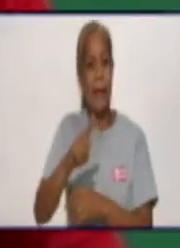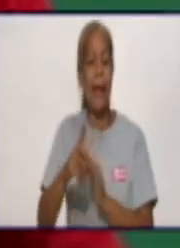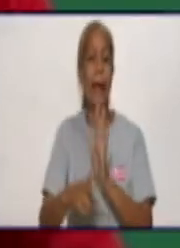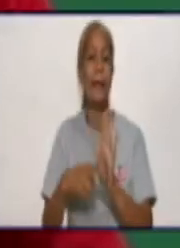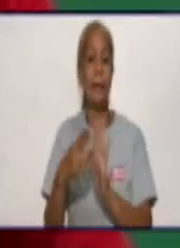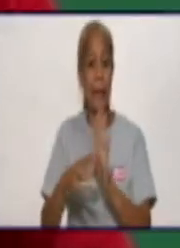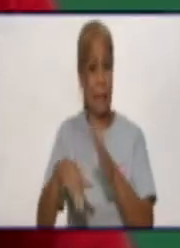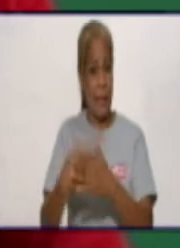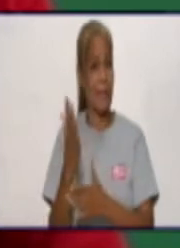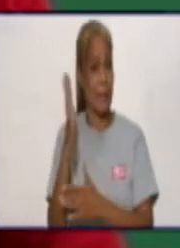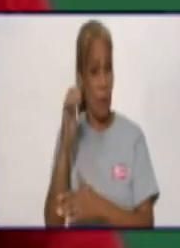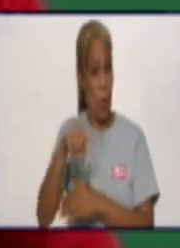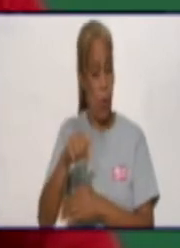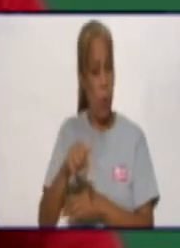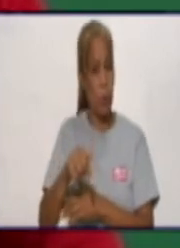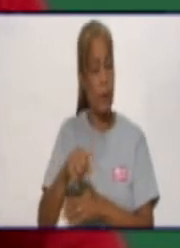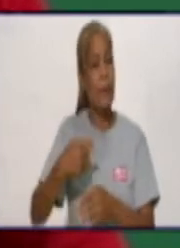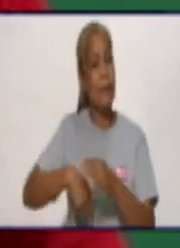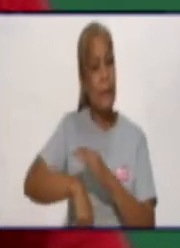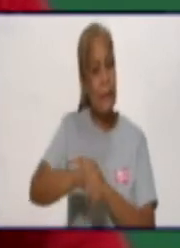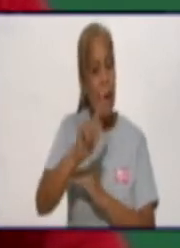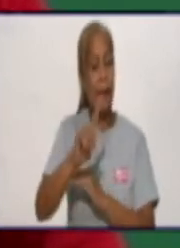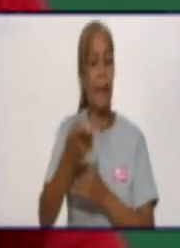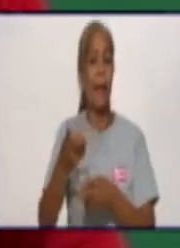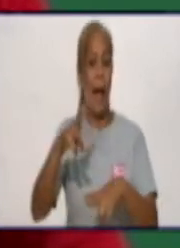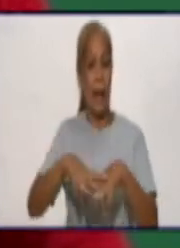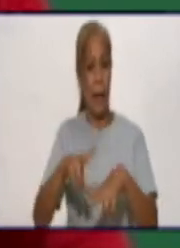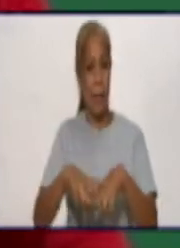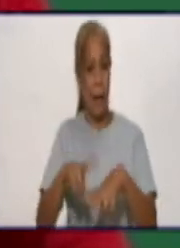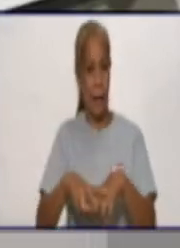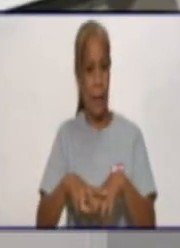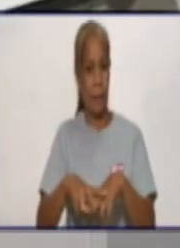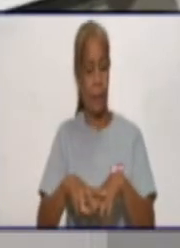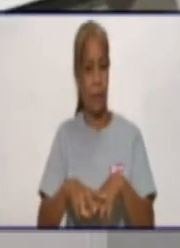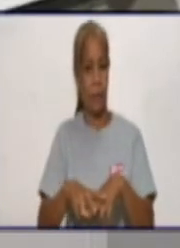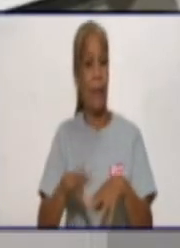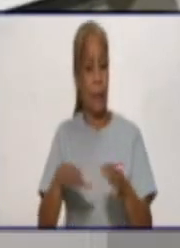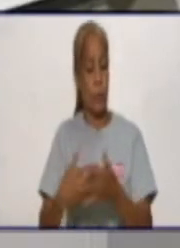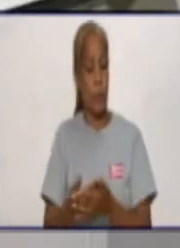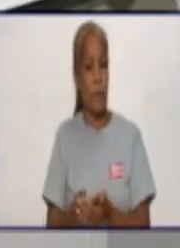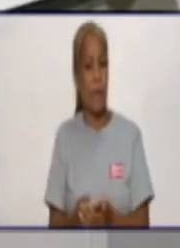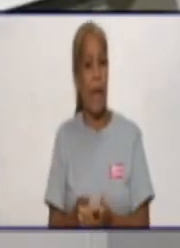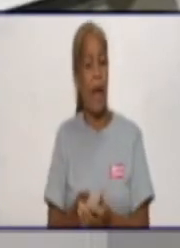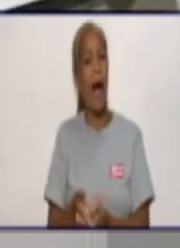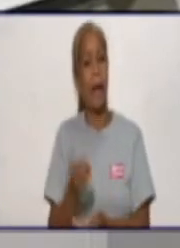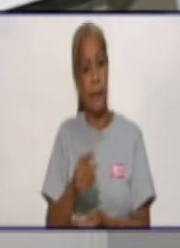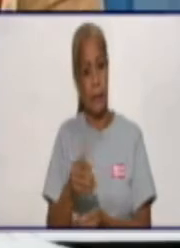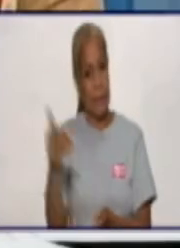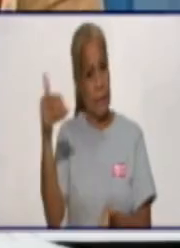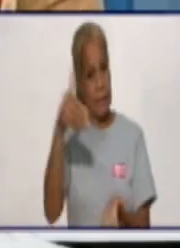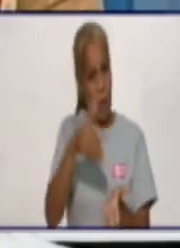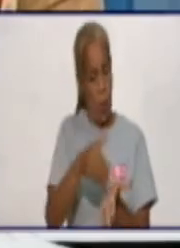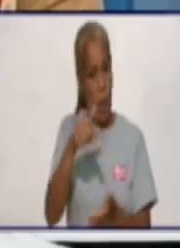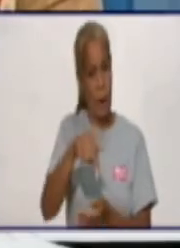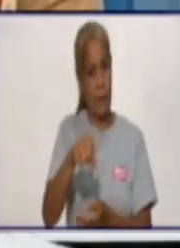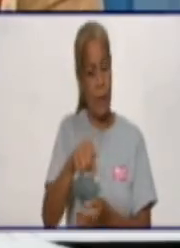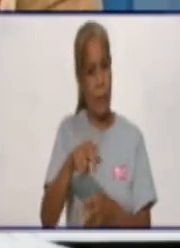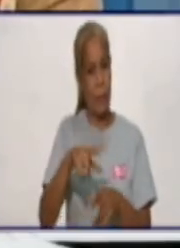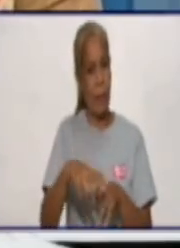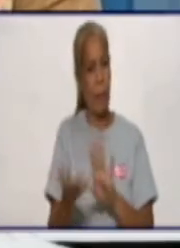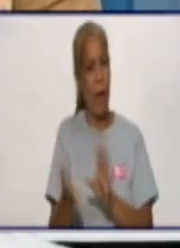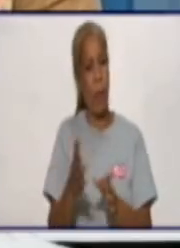hacia con destino hacia la capital del país y por eso le decía que ayer corrió hacia casa asia vayamos traía alrededor